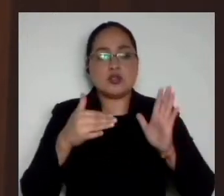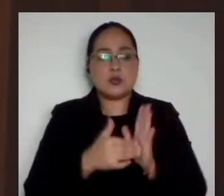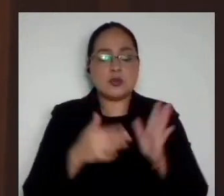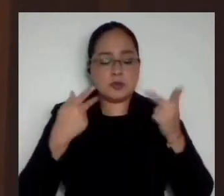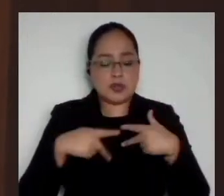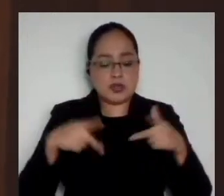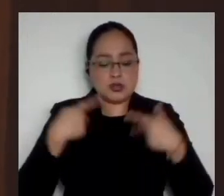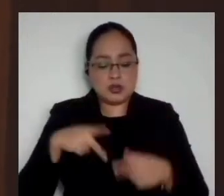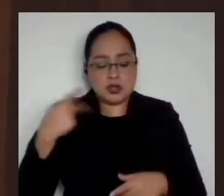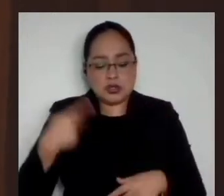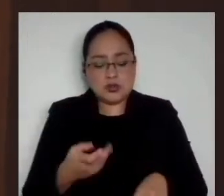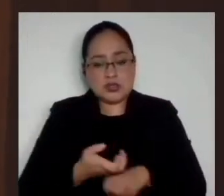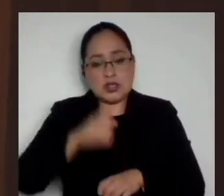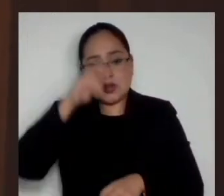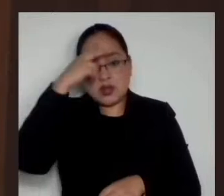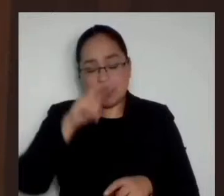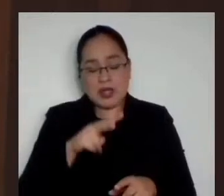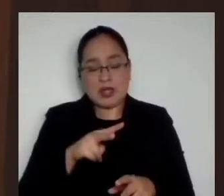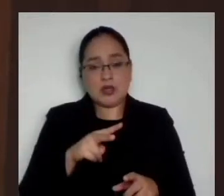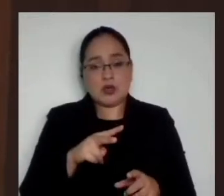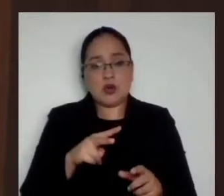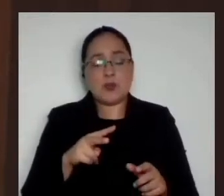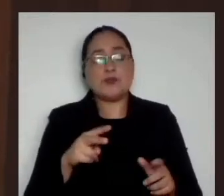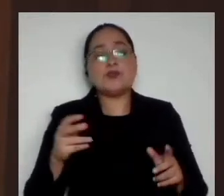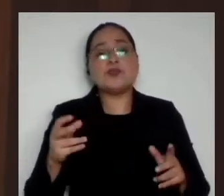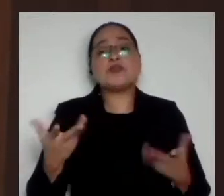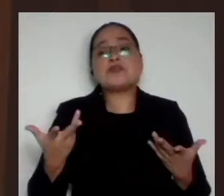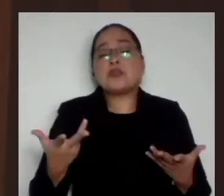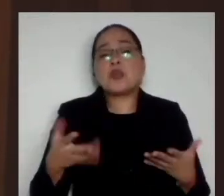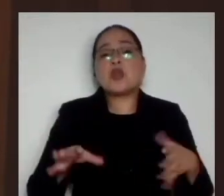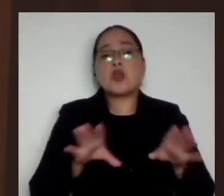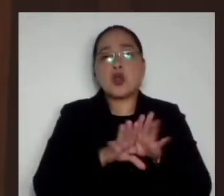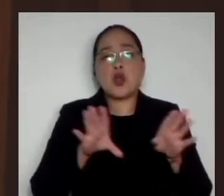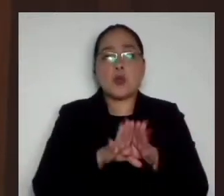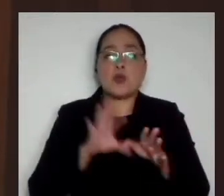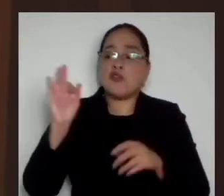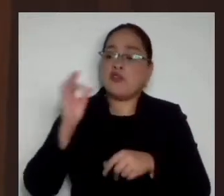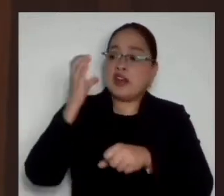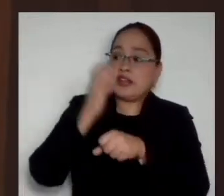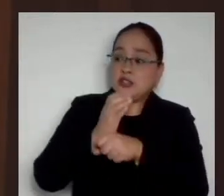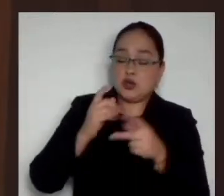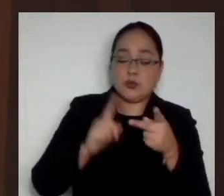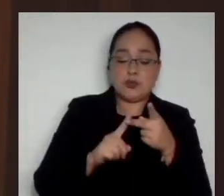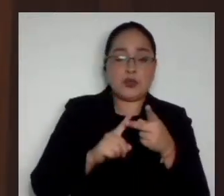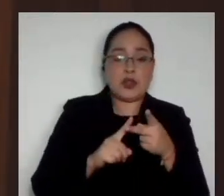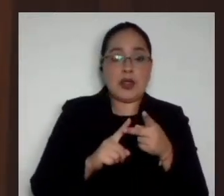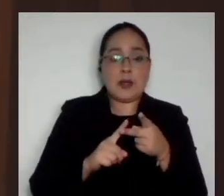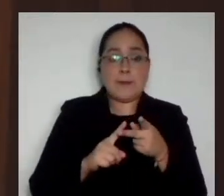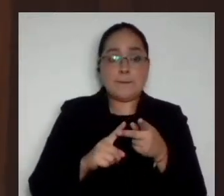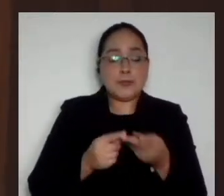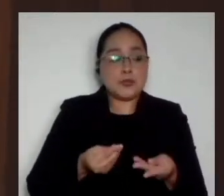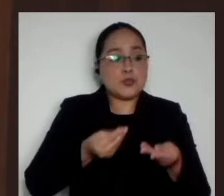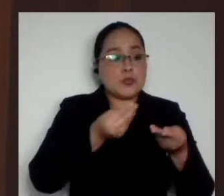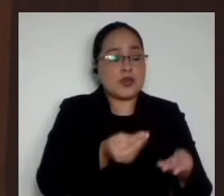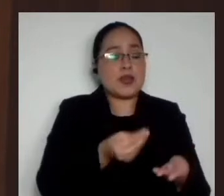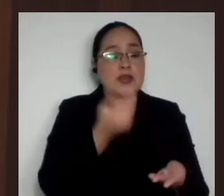ciudadanos, con la participación de la Federación, aportando 10,000 millones de